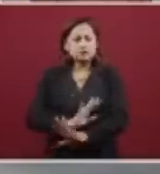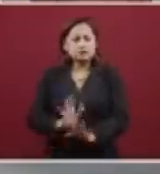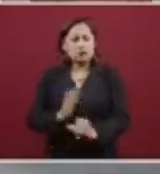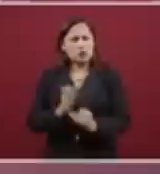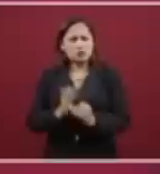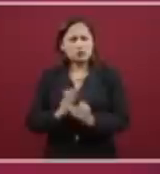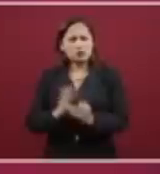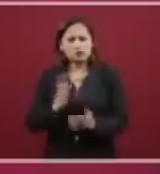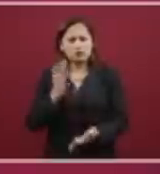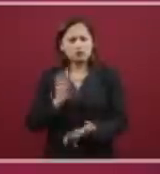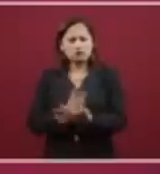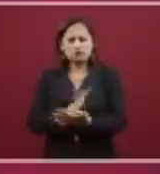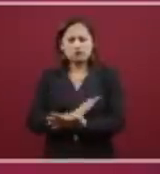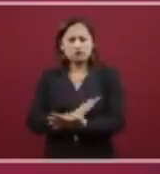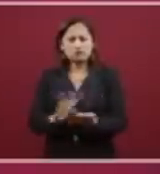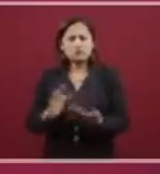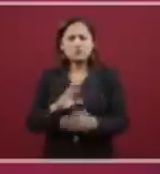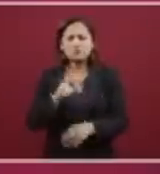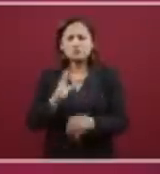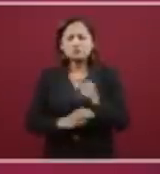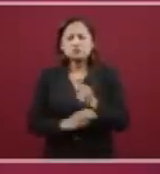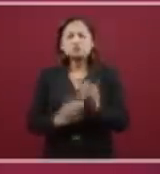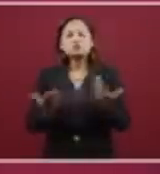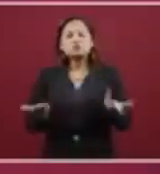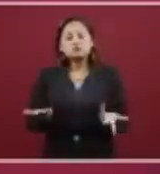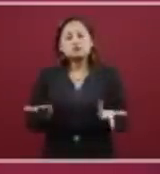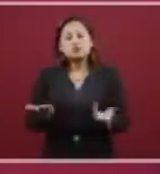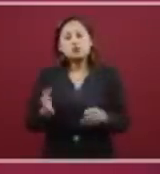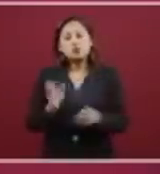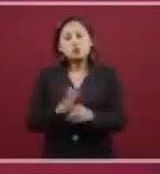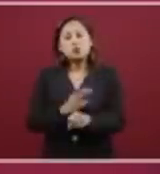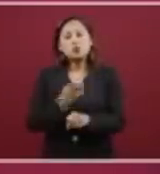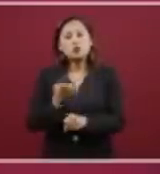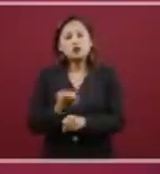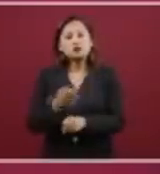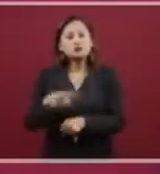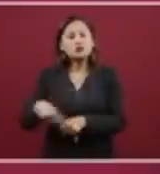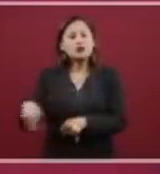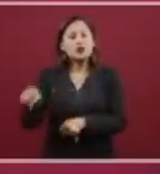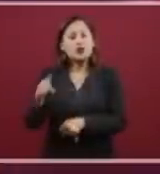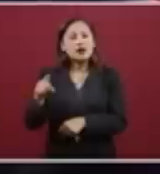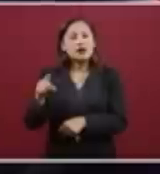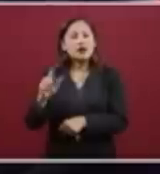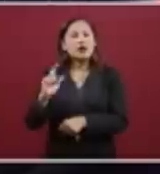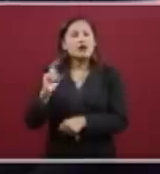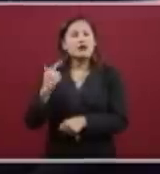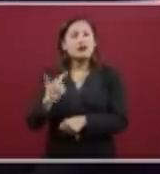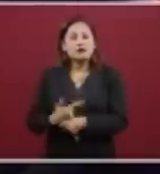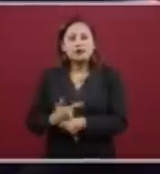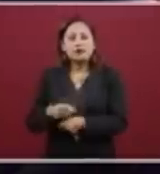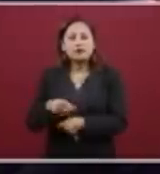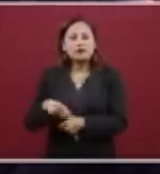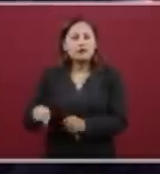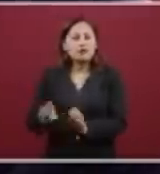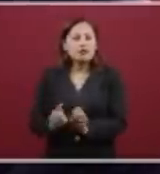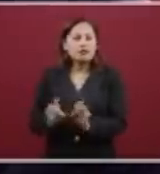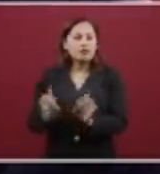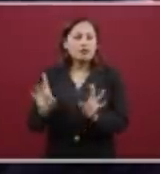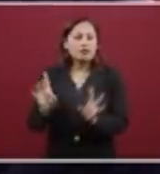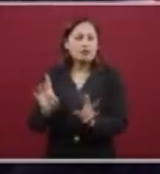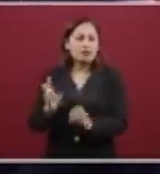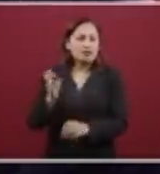de lo la inconformidad entonces demás lo principal